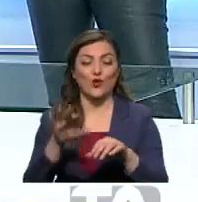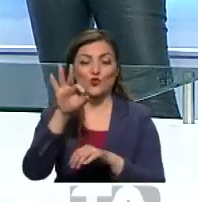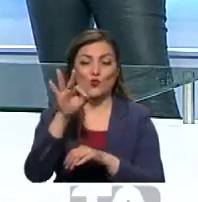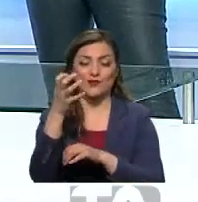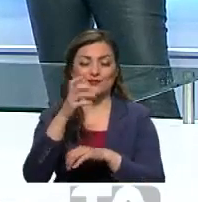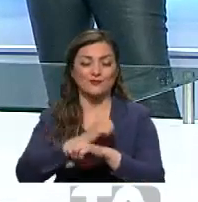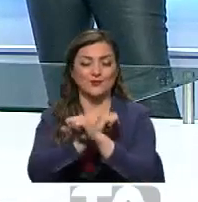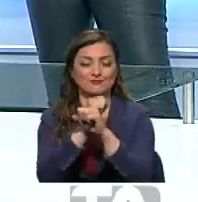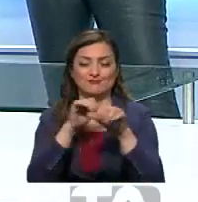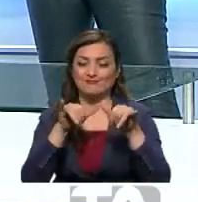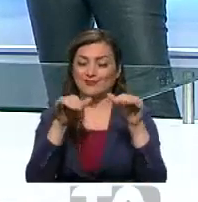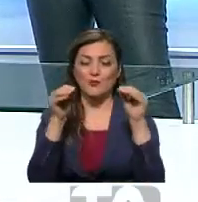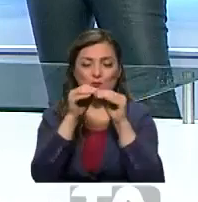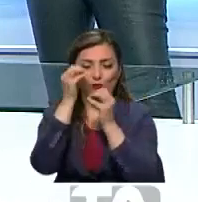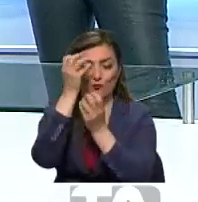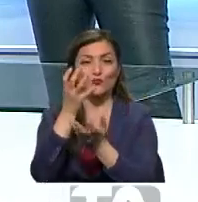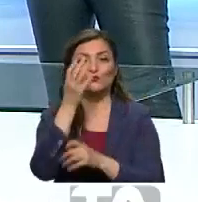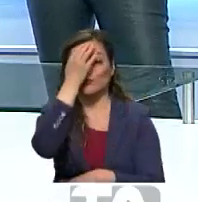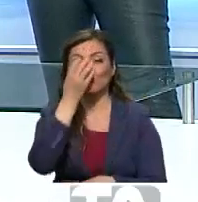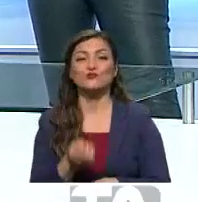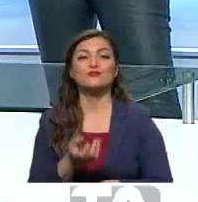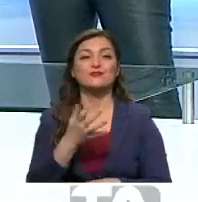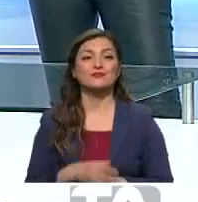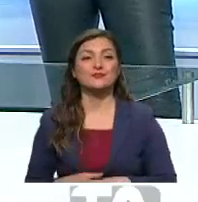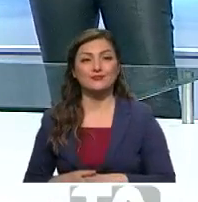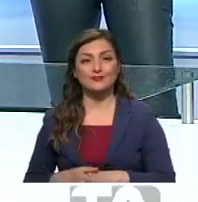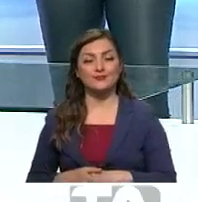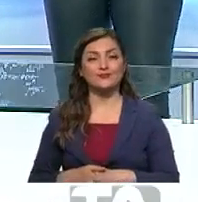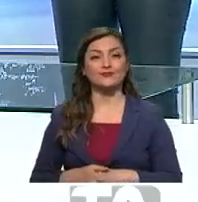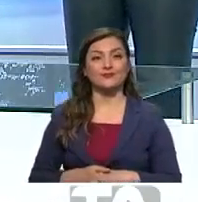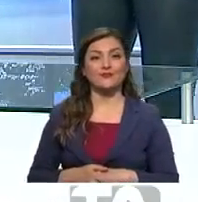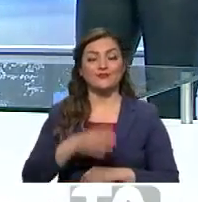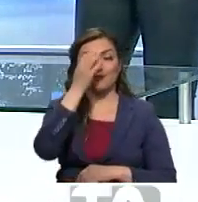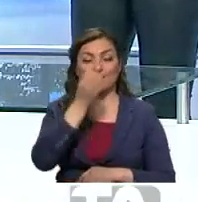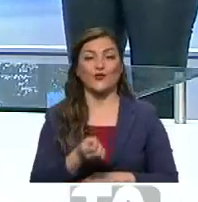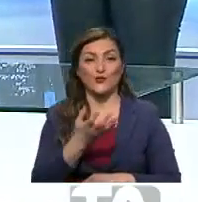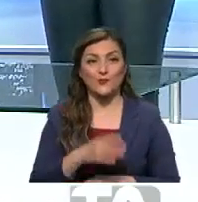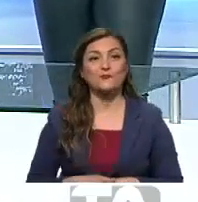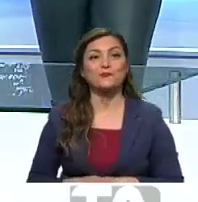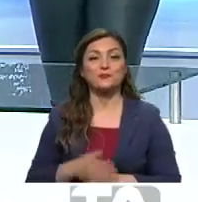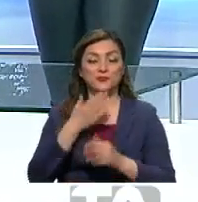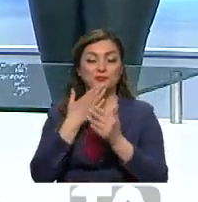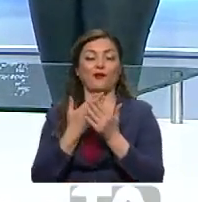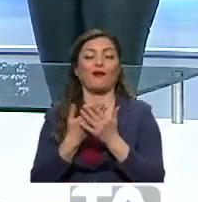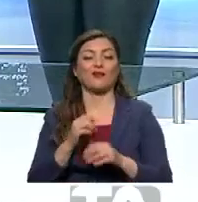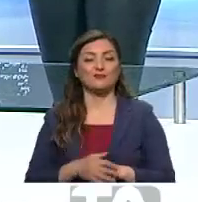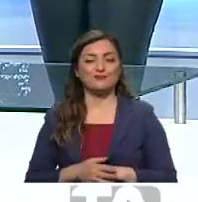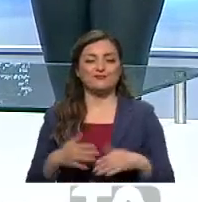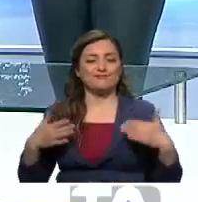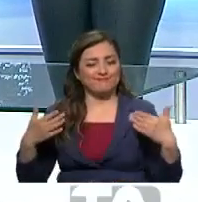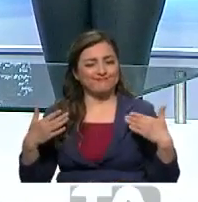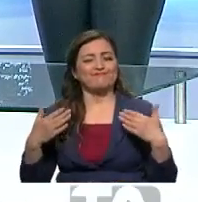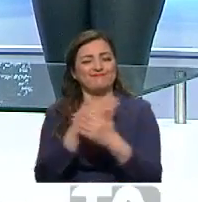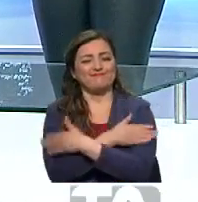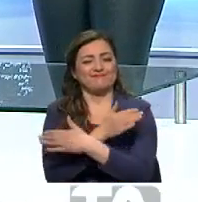con ustedes, compañeras en estudios, que tienen mucha más información. Muy buenos días. Buen día también para ti, Juan Miguel. Muchísimas gracias y felicidades a los